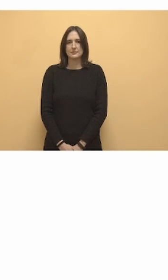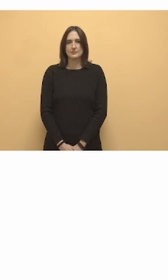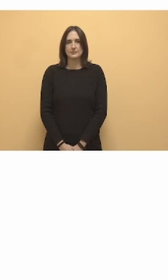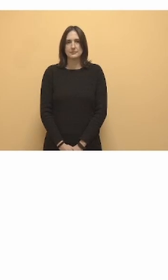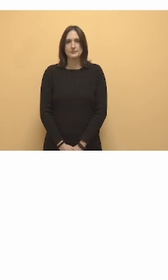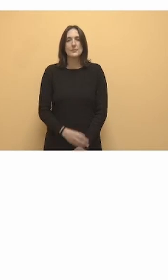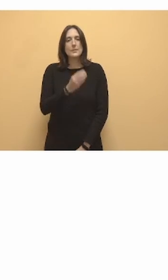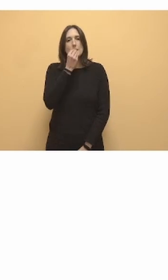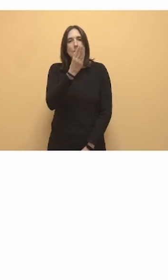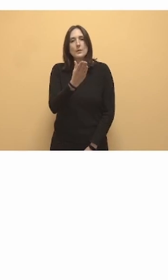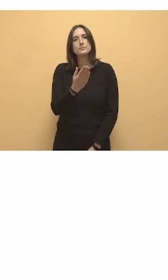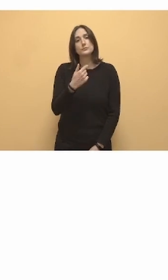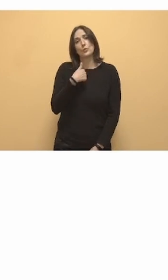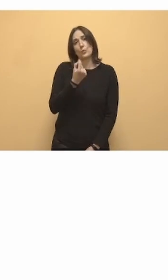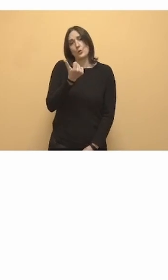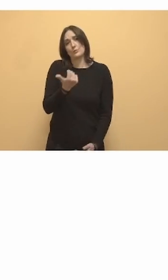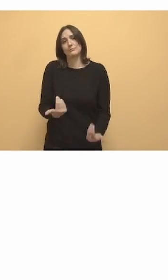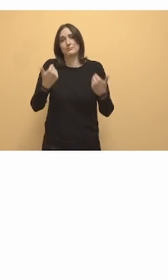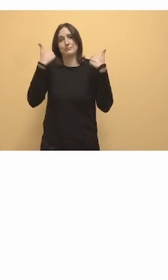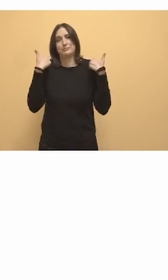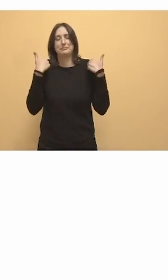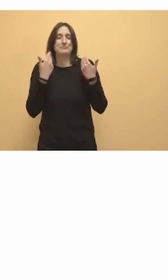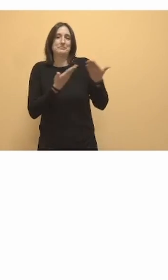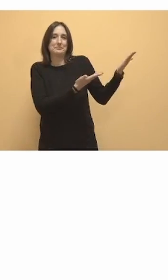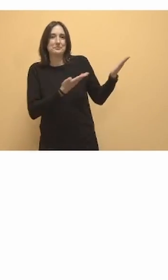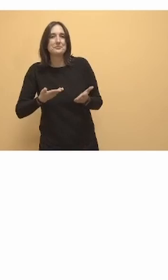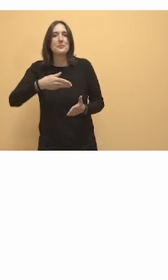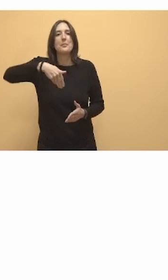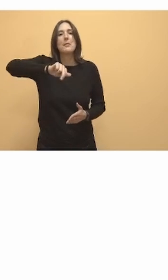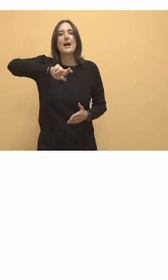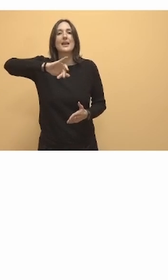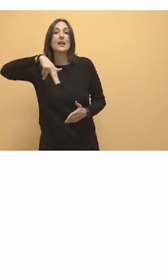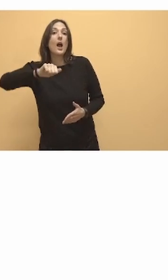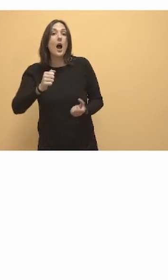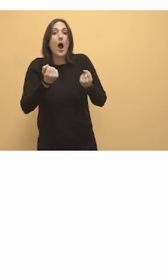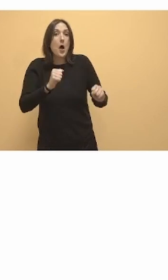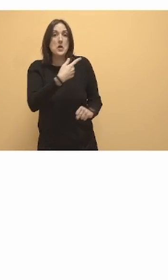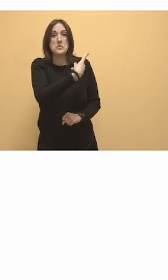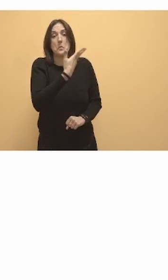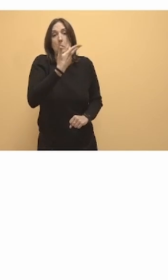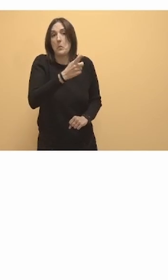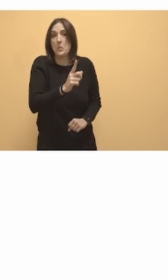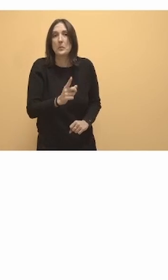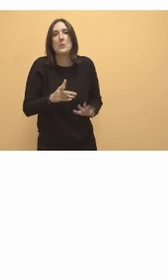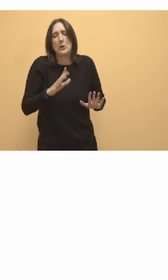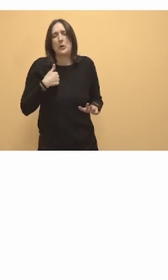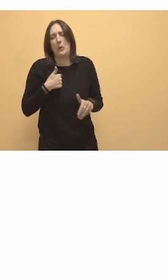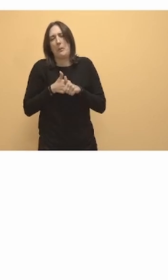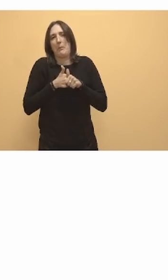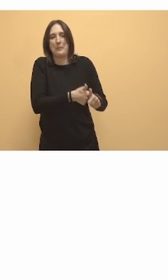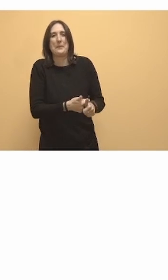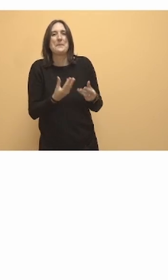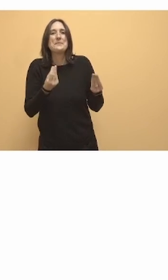Bueno, soy, como decía, un poco el responsable de haber invitado a Marina, aunque yo no la conocía, pero la sigo mucho.